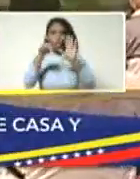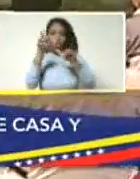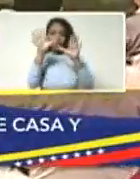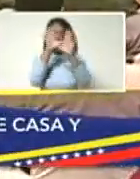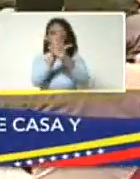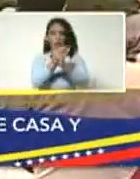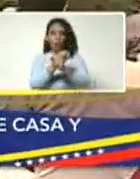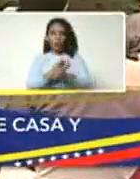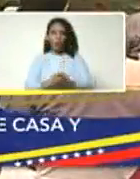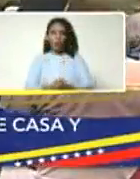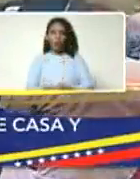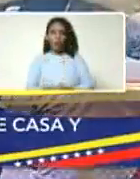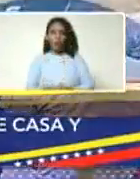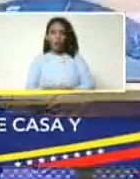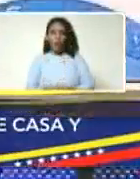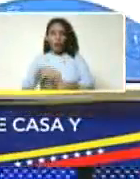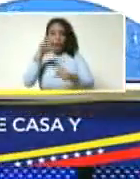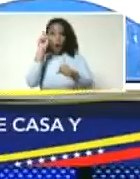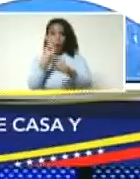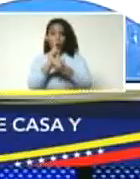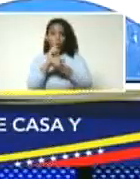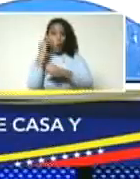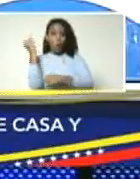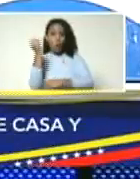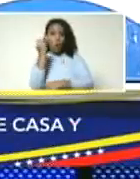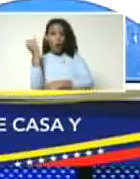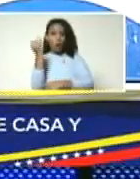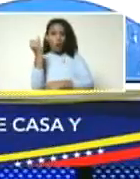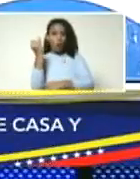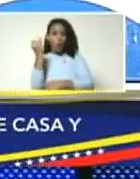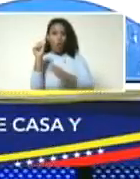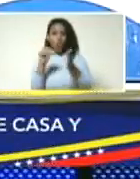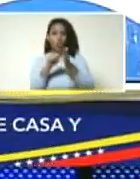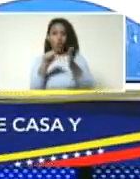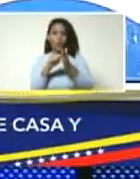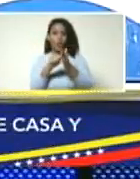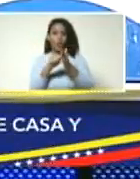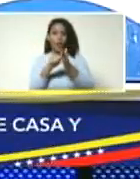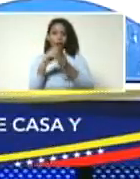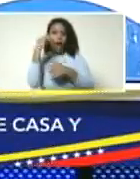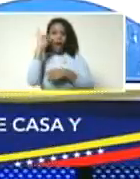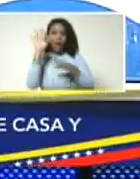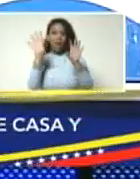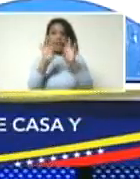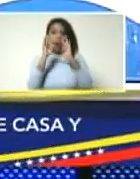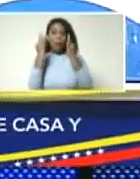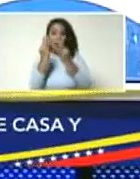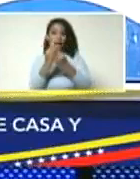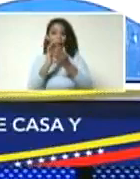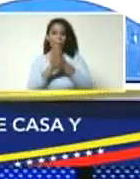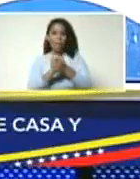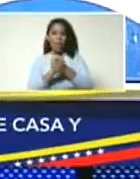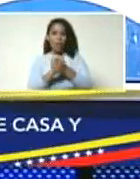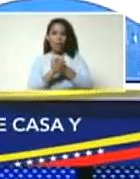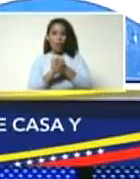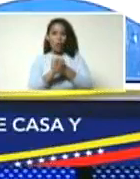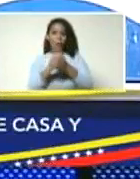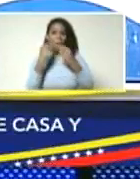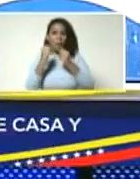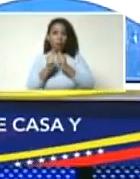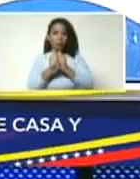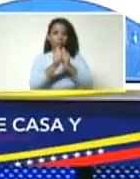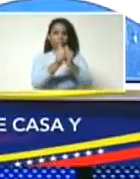noche, y la única habitación donde había familia, amigos, para